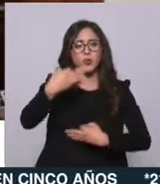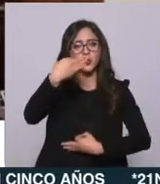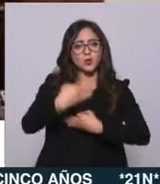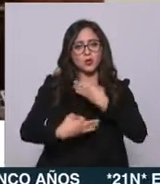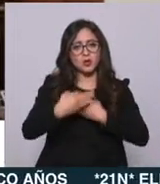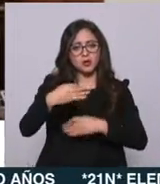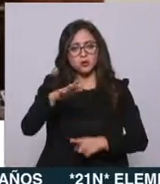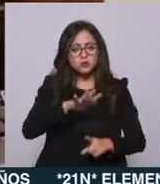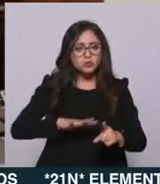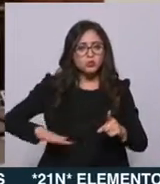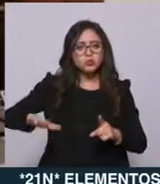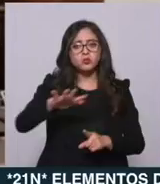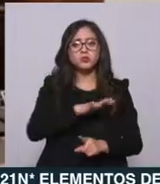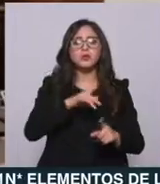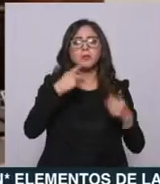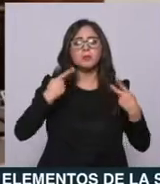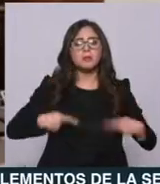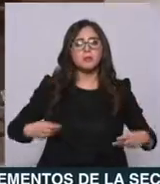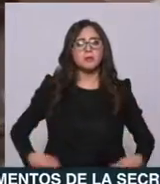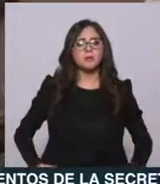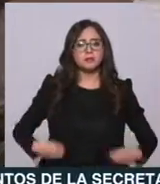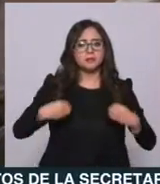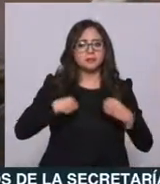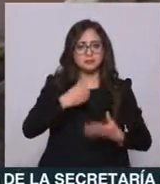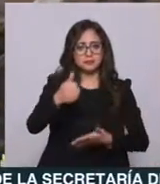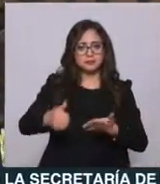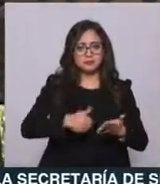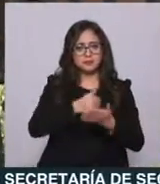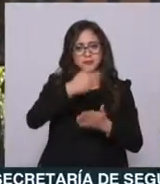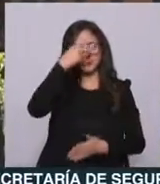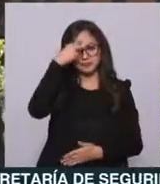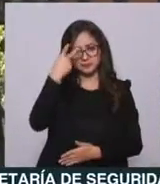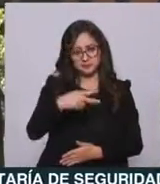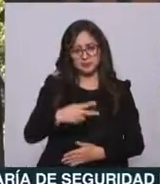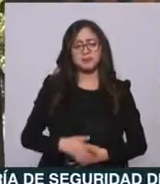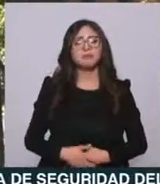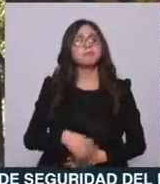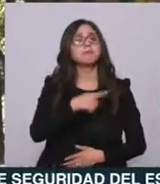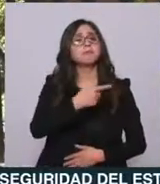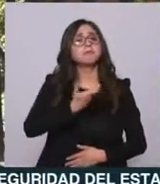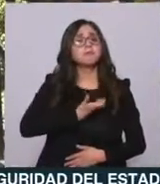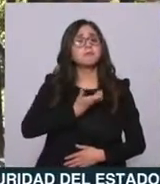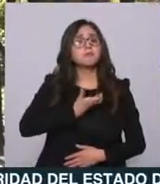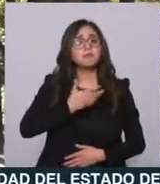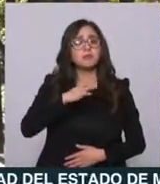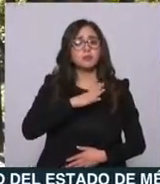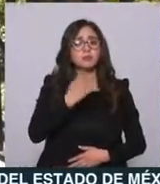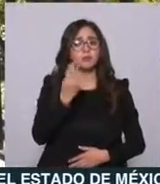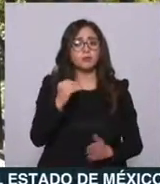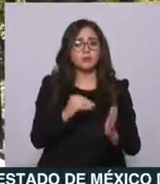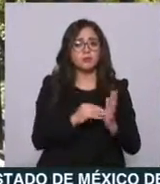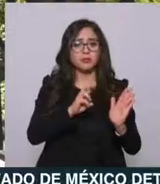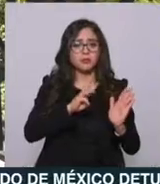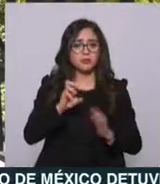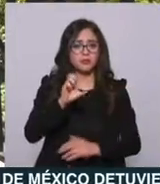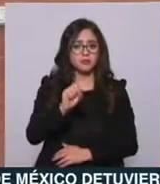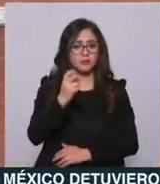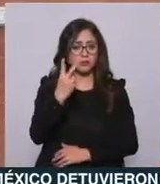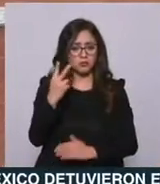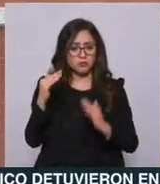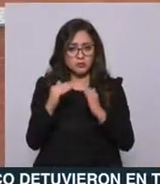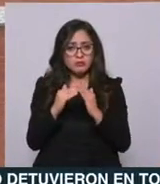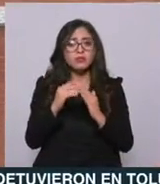todas las habitantes de la Ciudad de México. En el centro histórico existen 9.362 inmuebles, de los